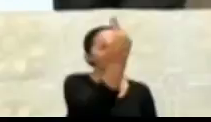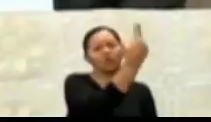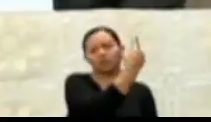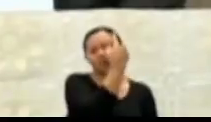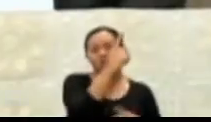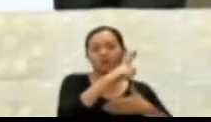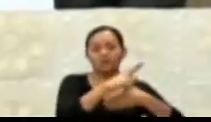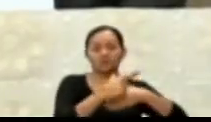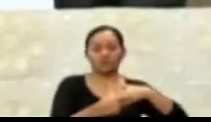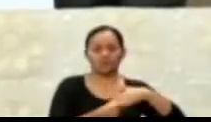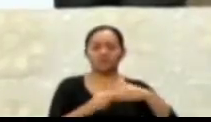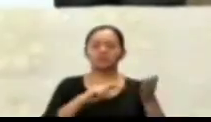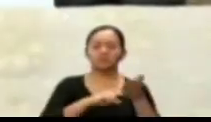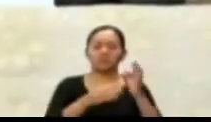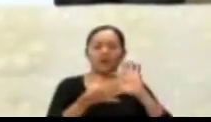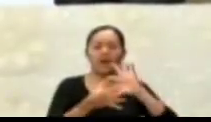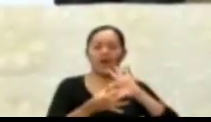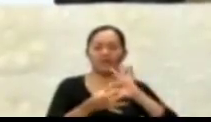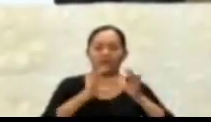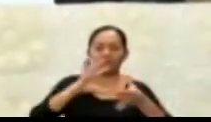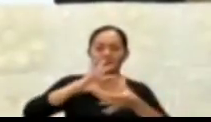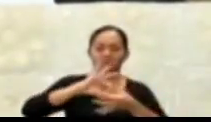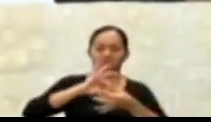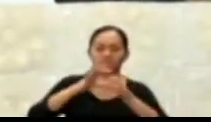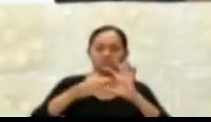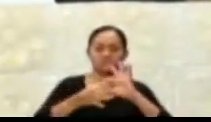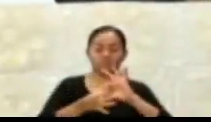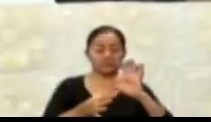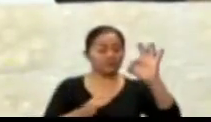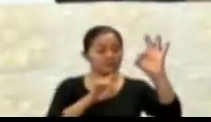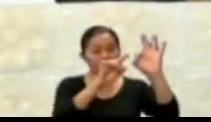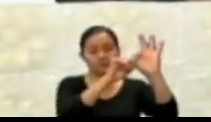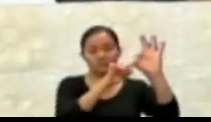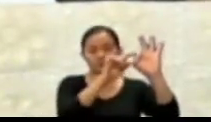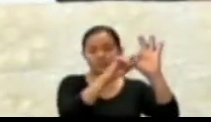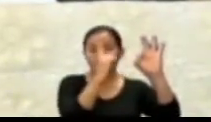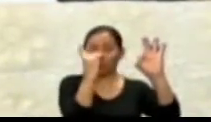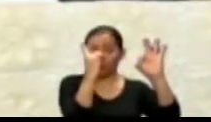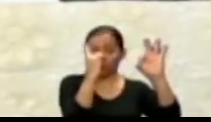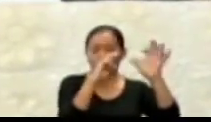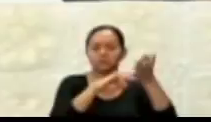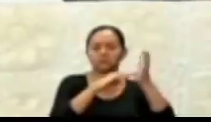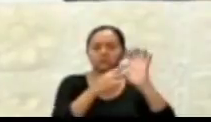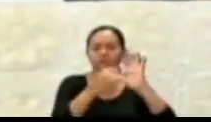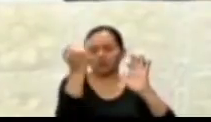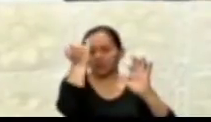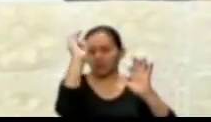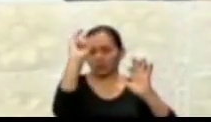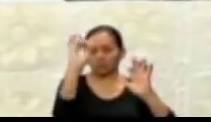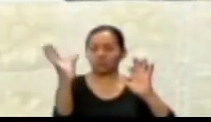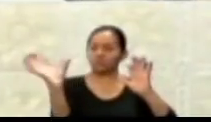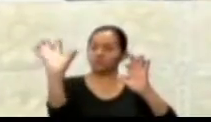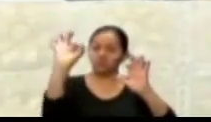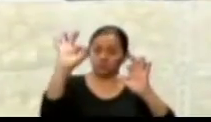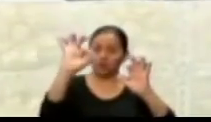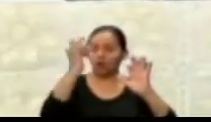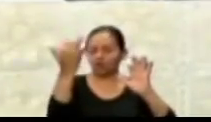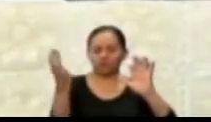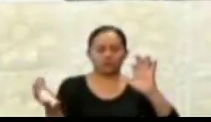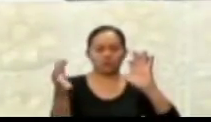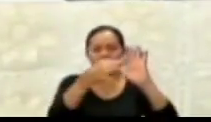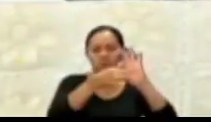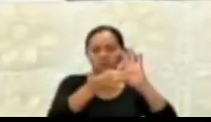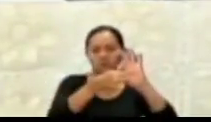esta gran cadena, o sea, de los gobiernos progresistas que conforman esta tendencia, o sea, por la soberanía,